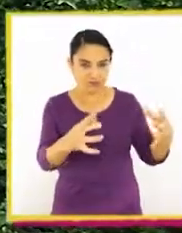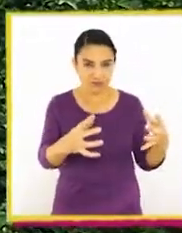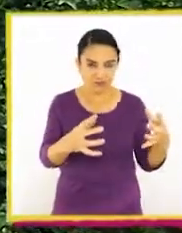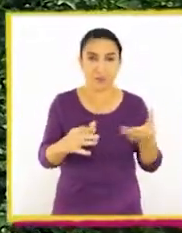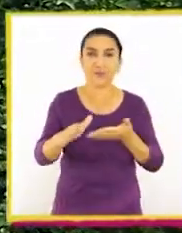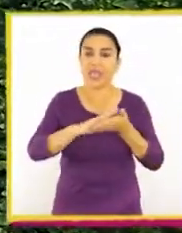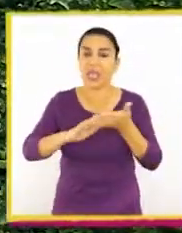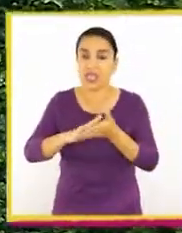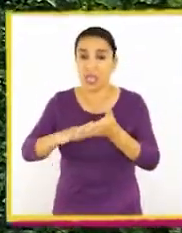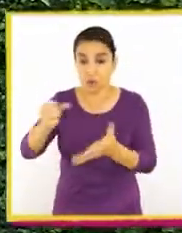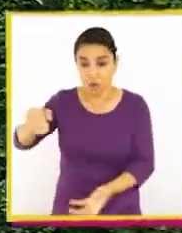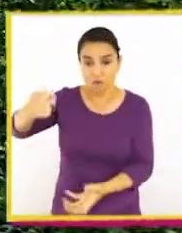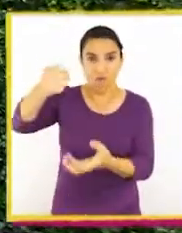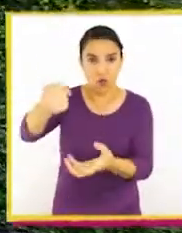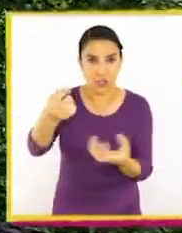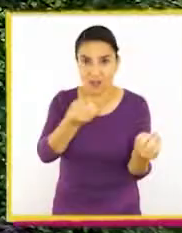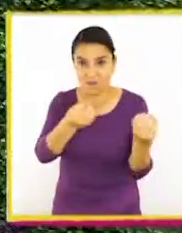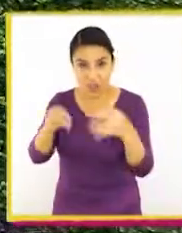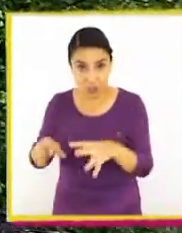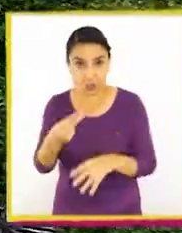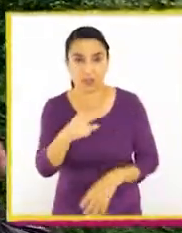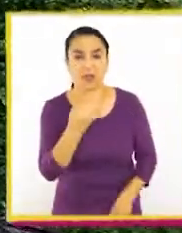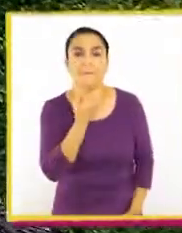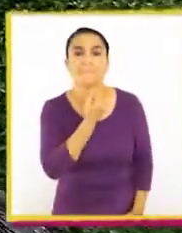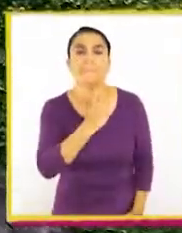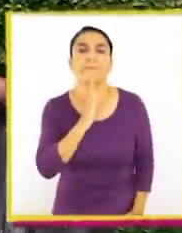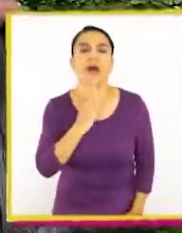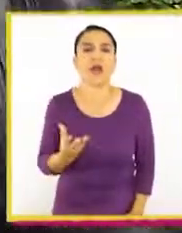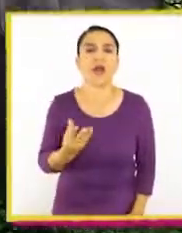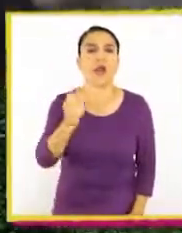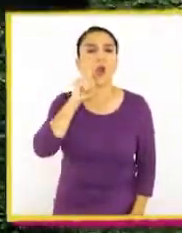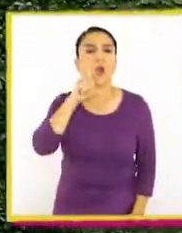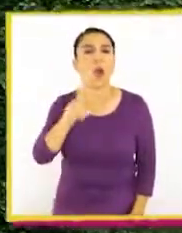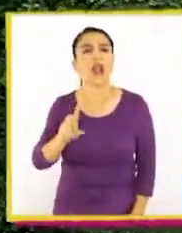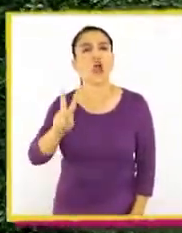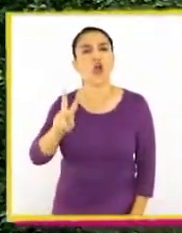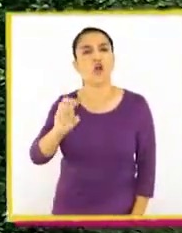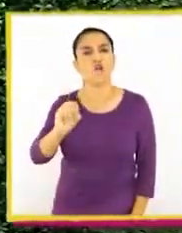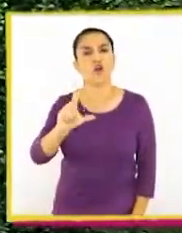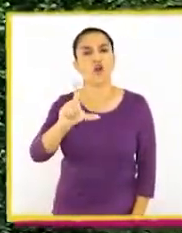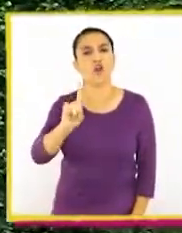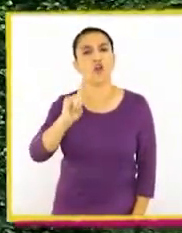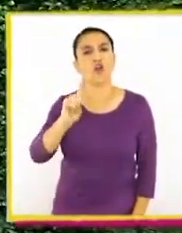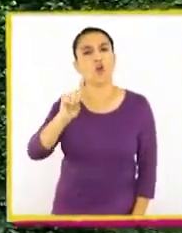este ejemplo de la bolsa de basura de Maca, ¿cuál es el volumen?